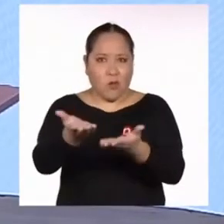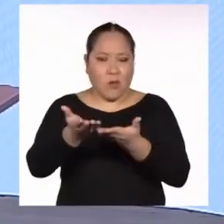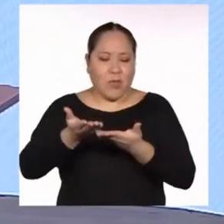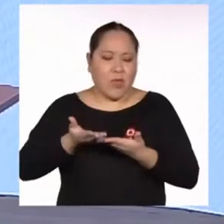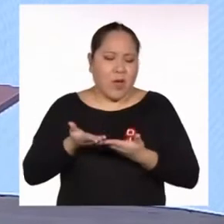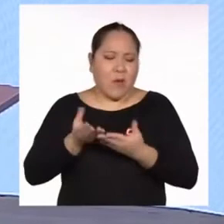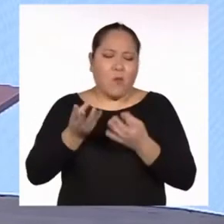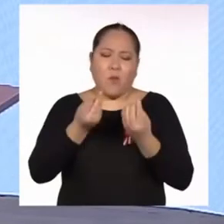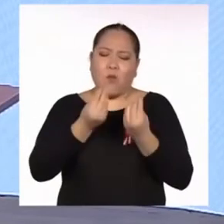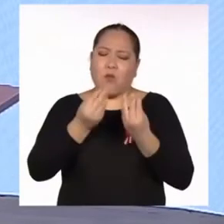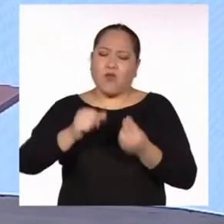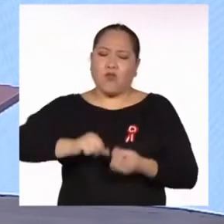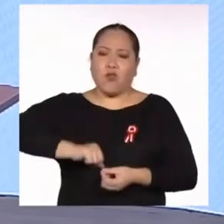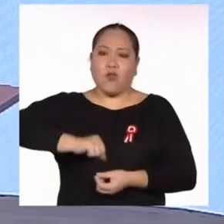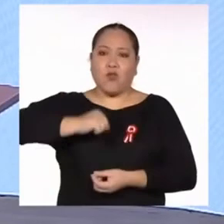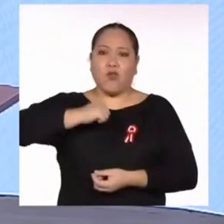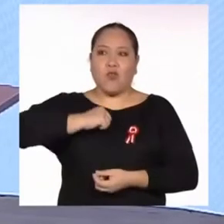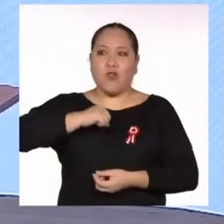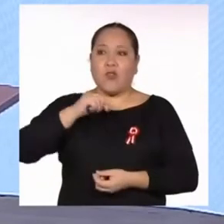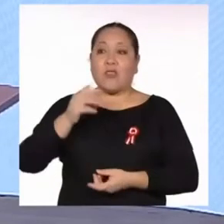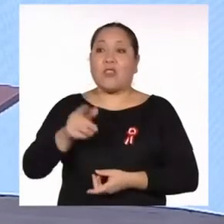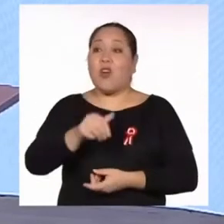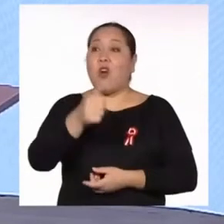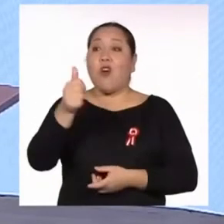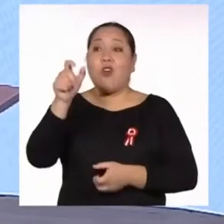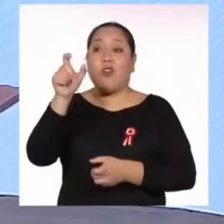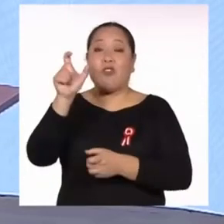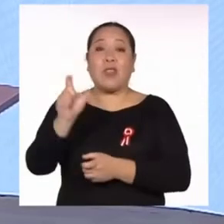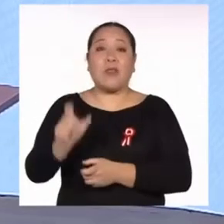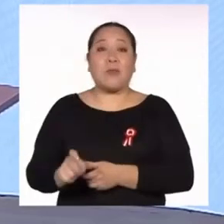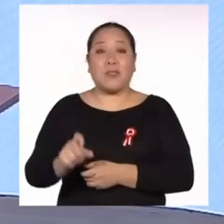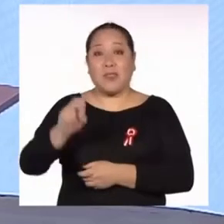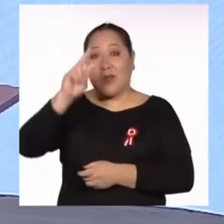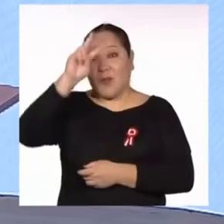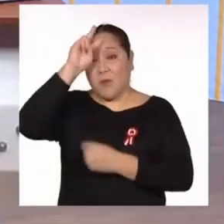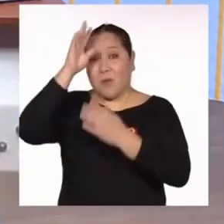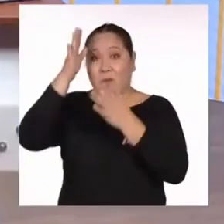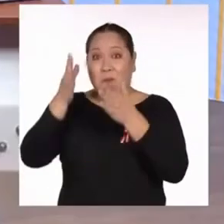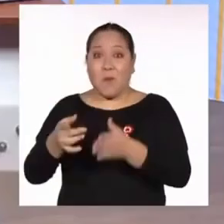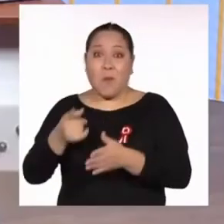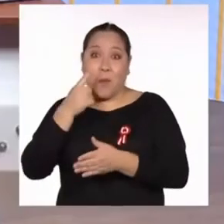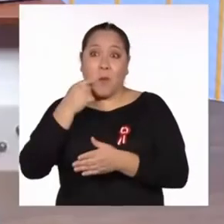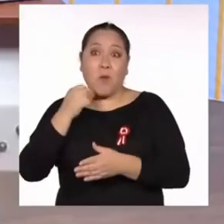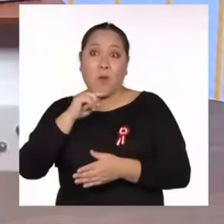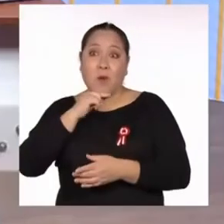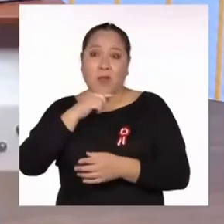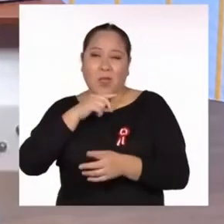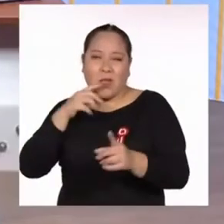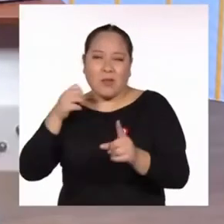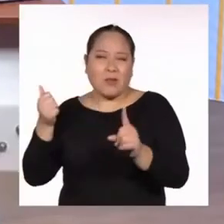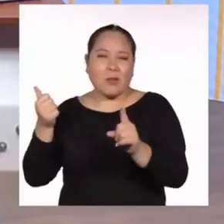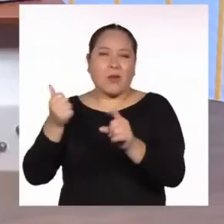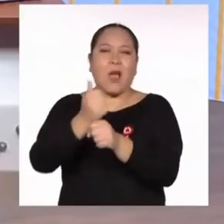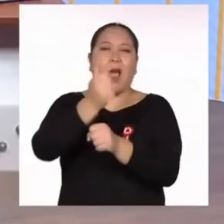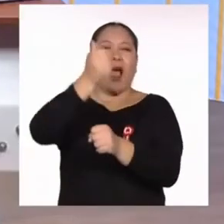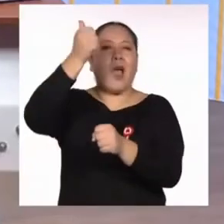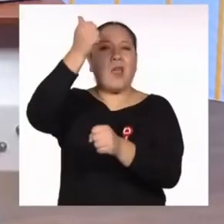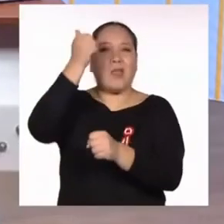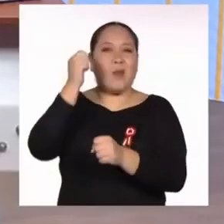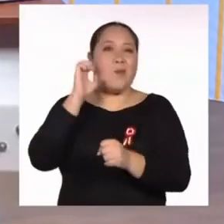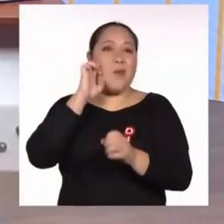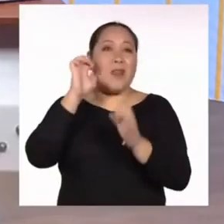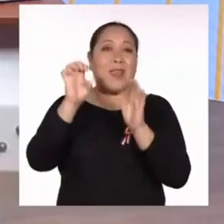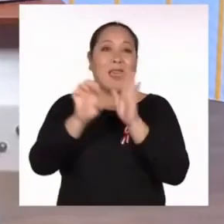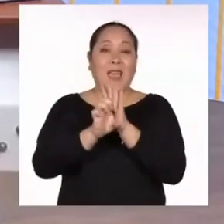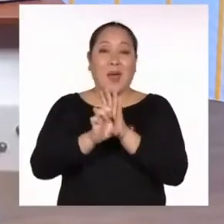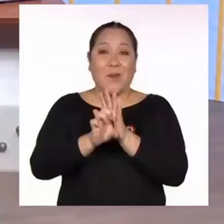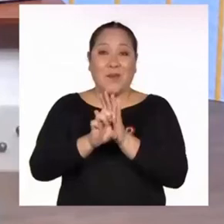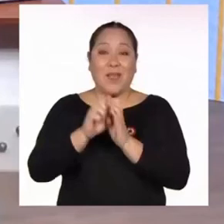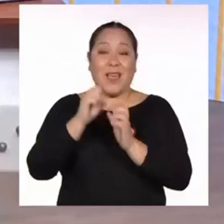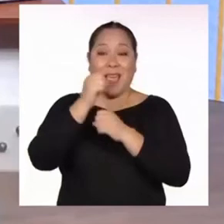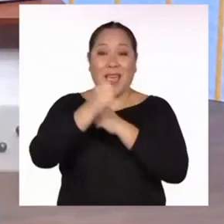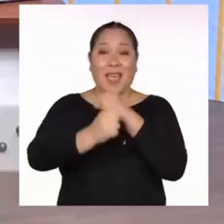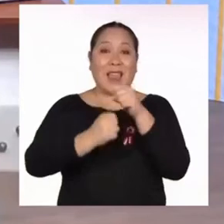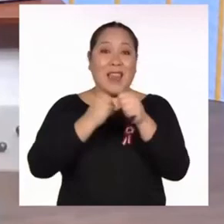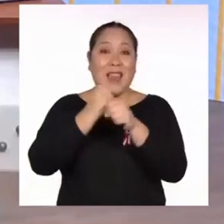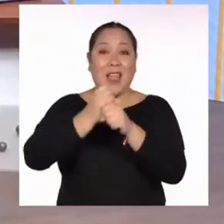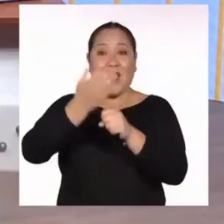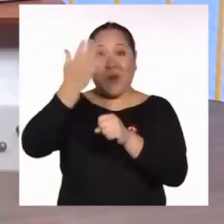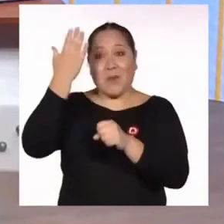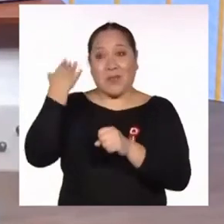los logros de otros peruanos y peruanas por ejemplo año pasado en los juegos panamericanos